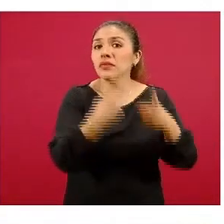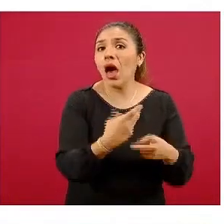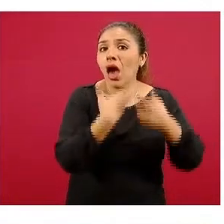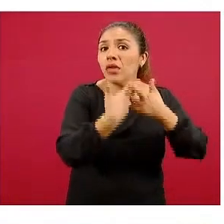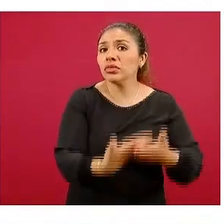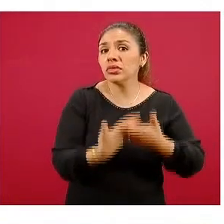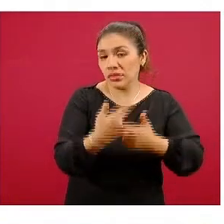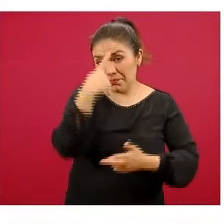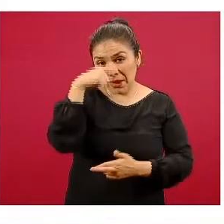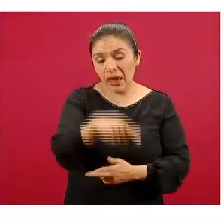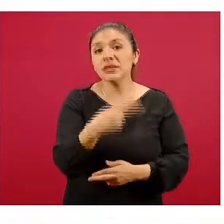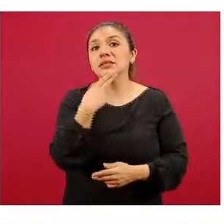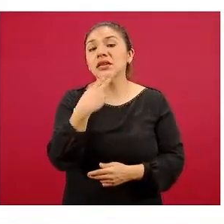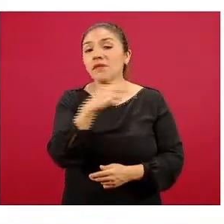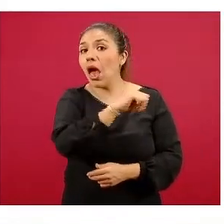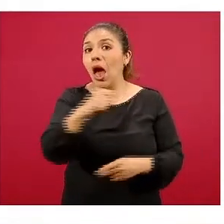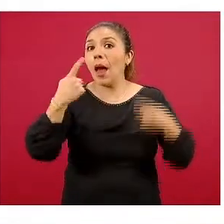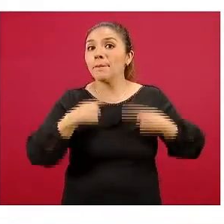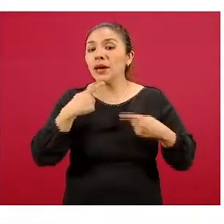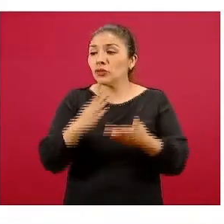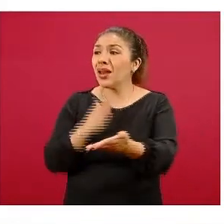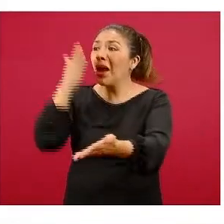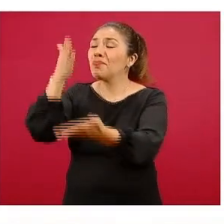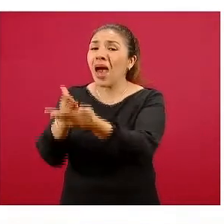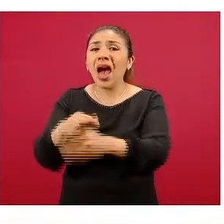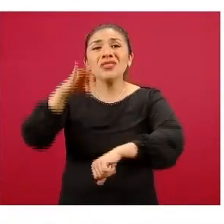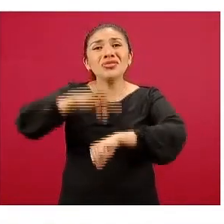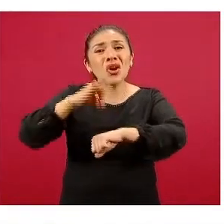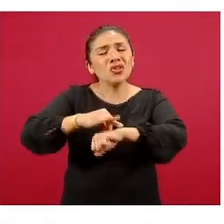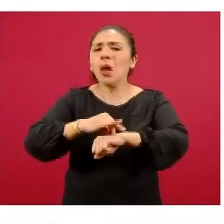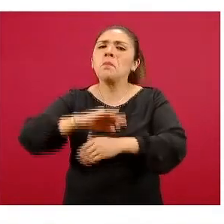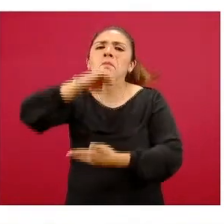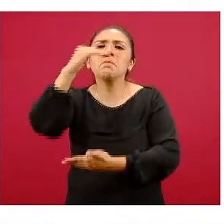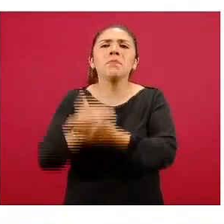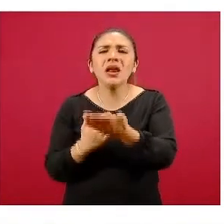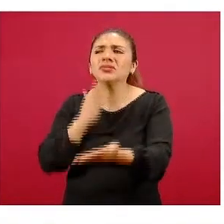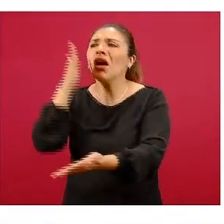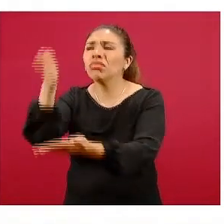Esto ayudó a que las personas acudiesen menos veces a